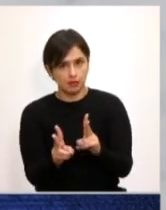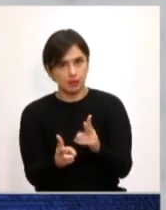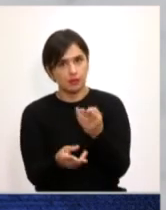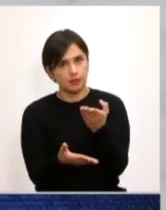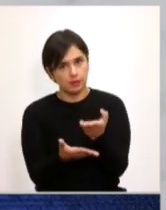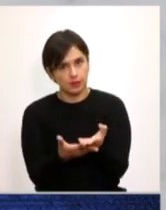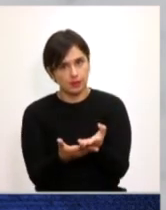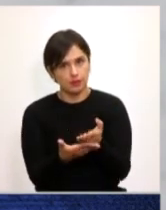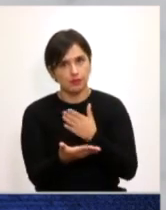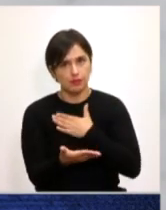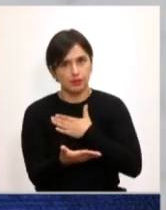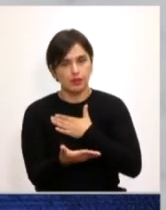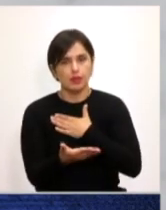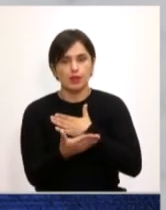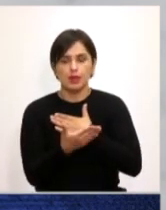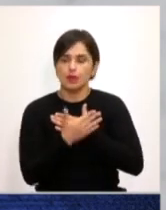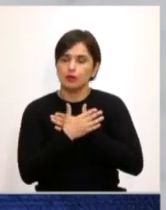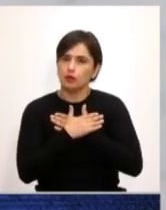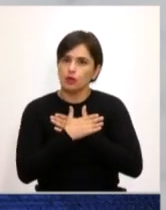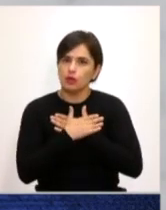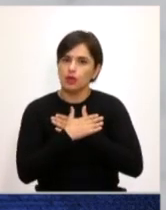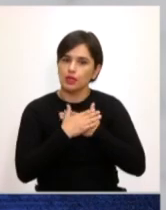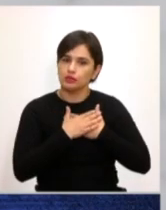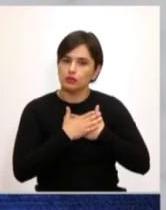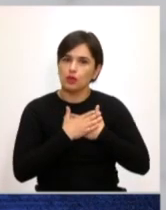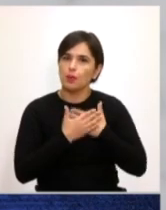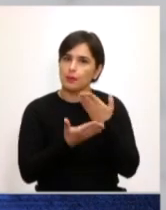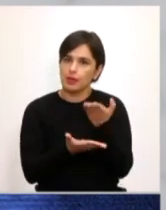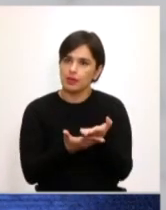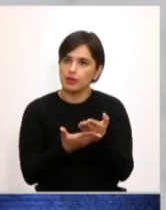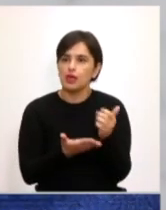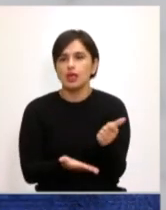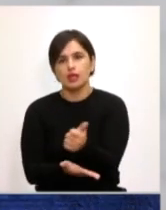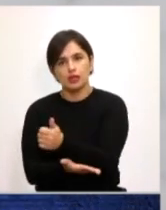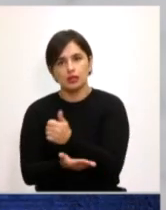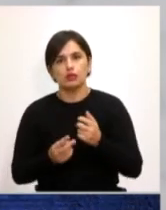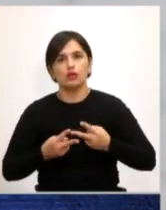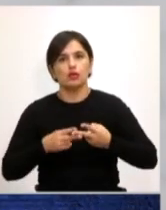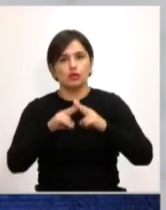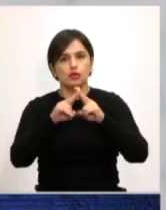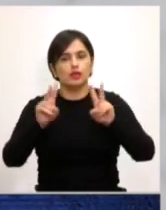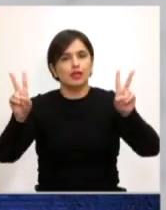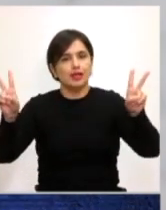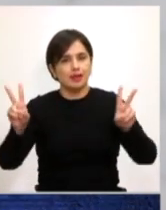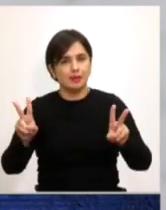pedirles, desde el fondo del corazón, que todos seamos constructores